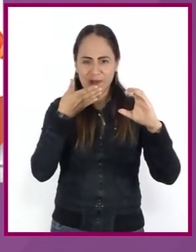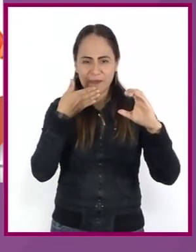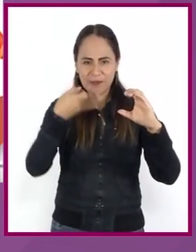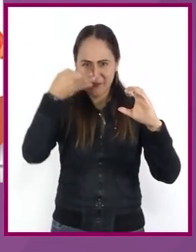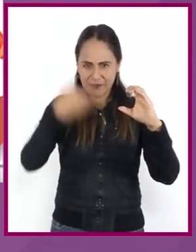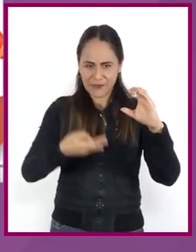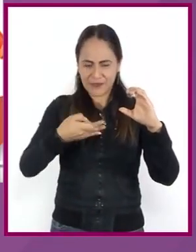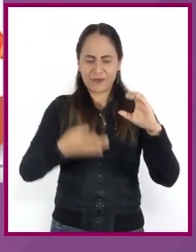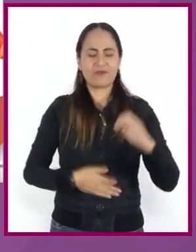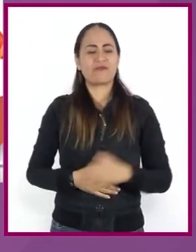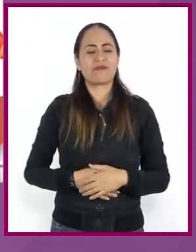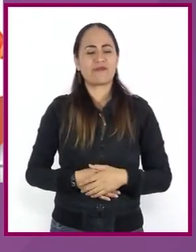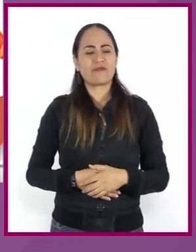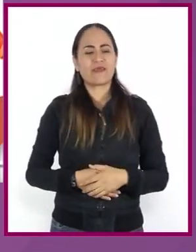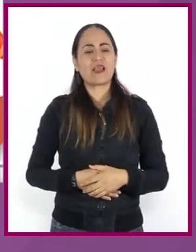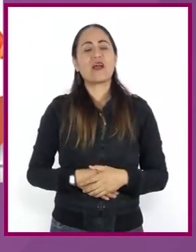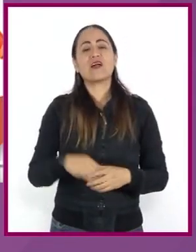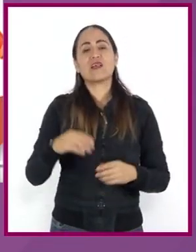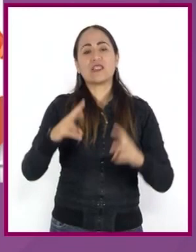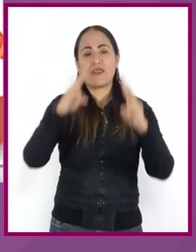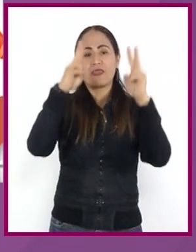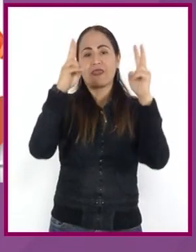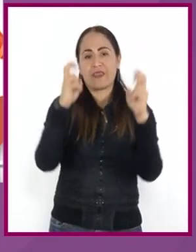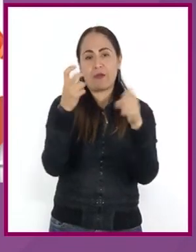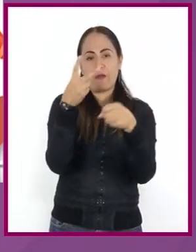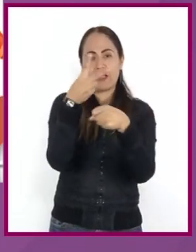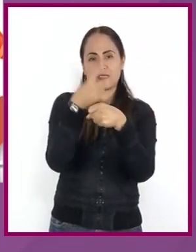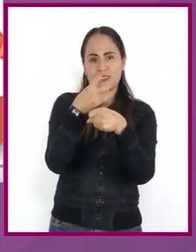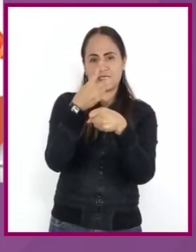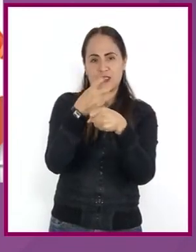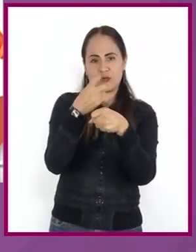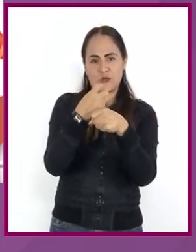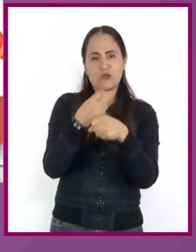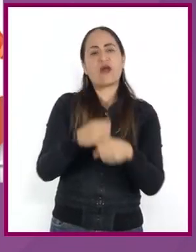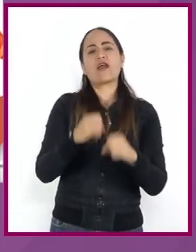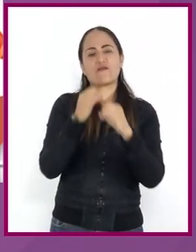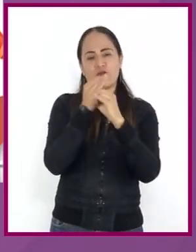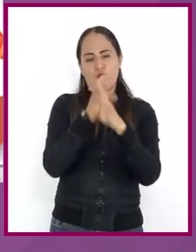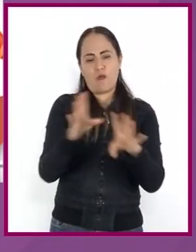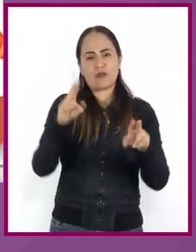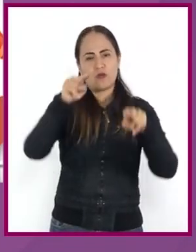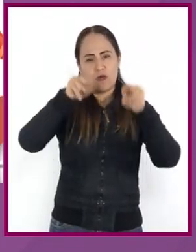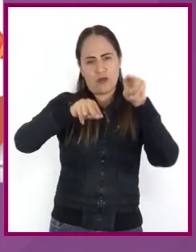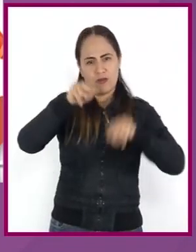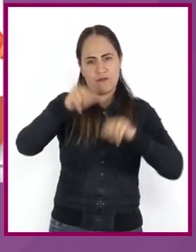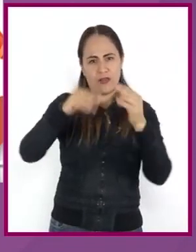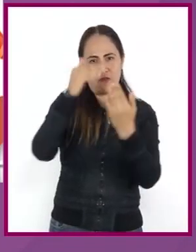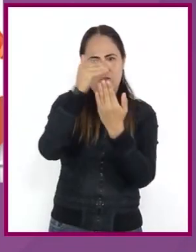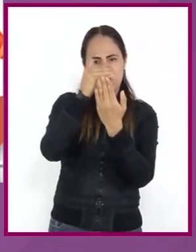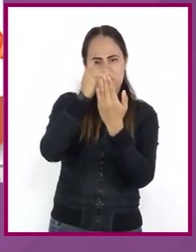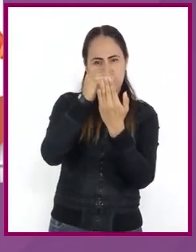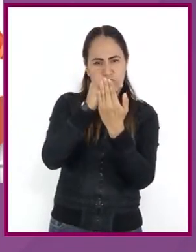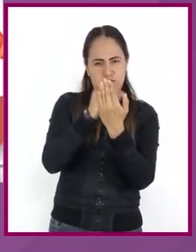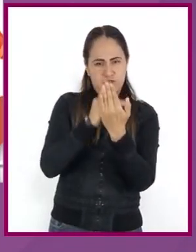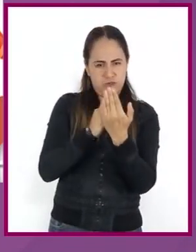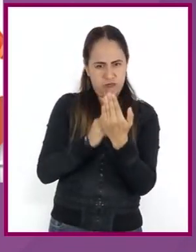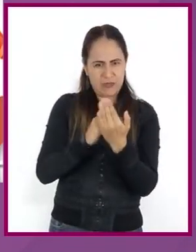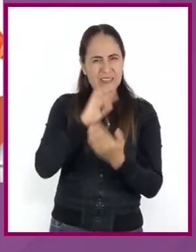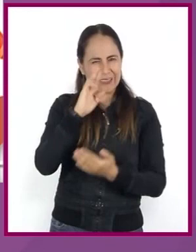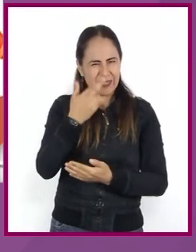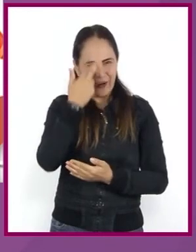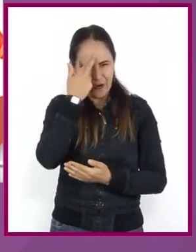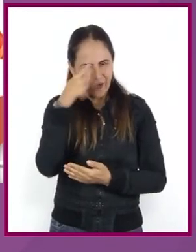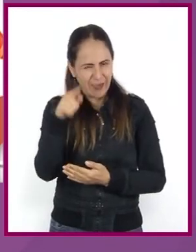el cual dice que los subtítulos sirven para jerarquizar la información y, como recordamos, los